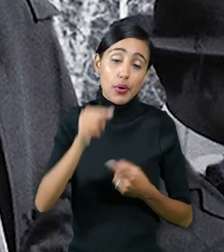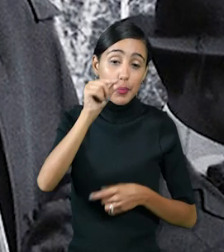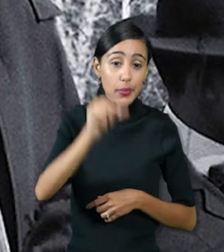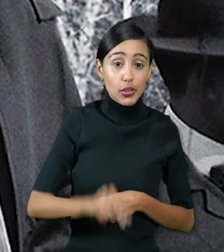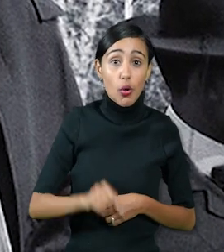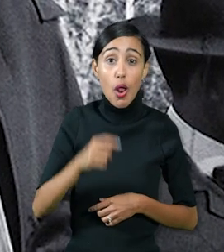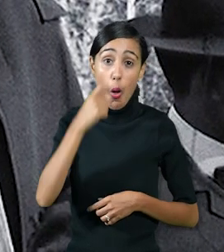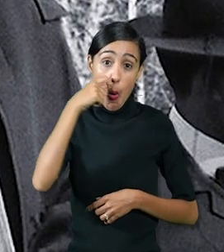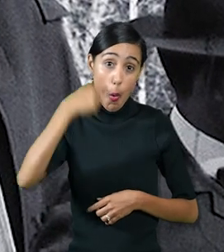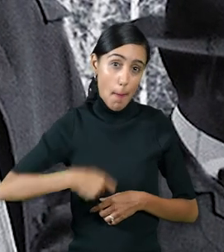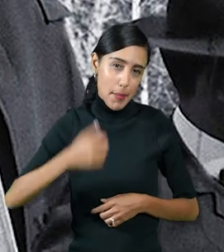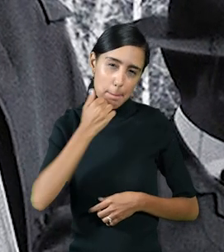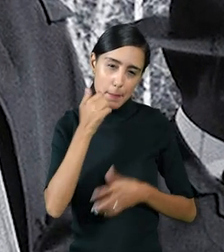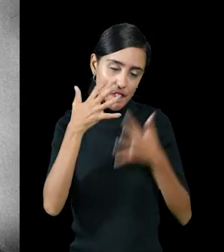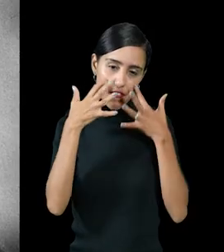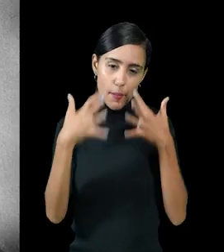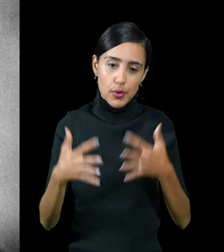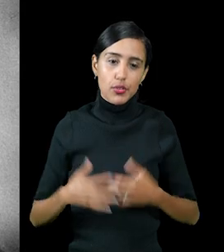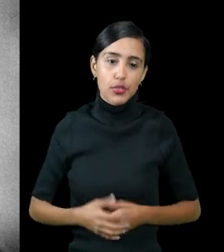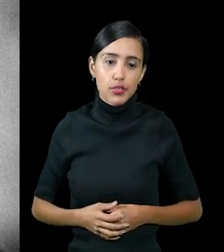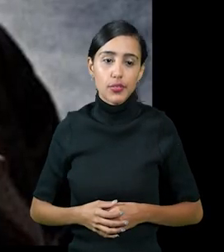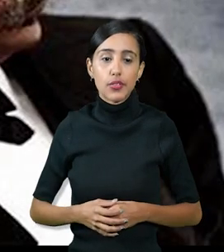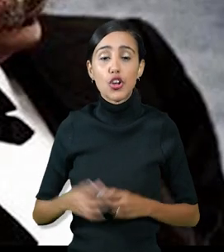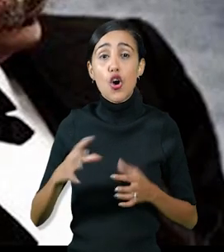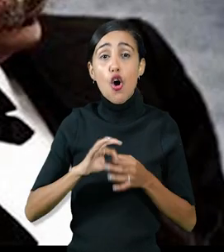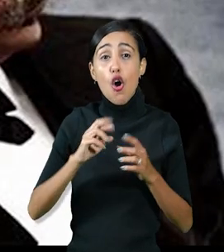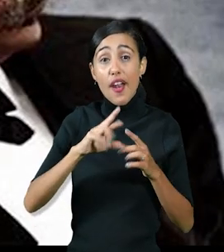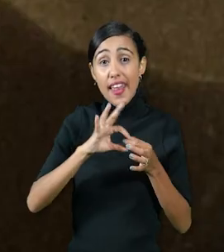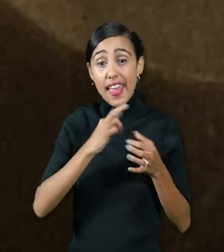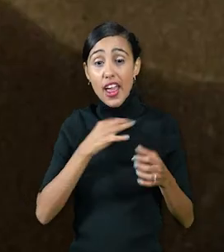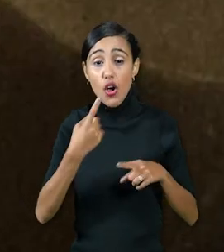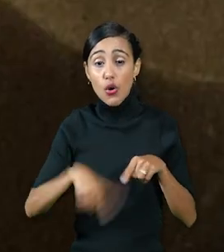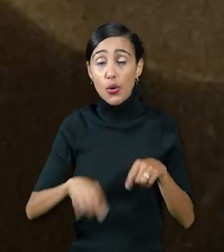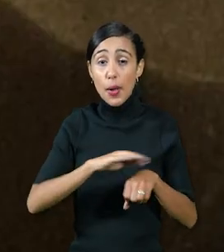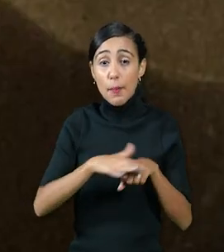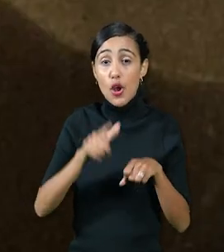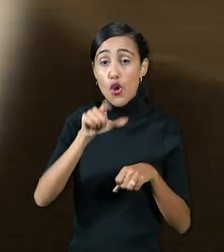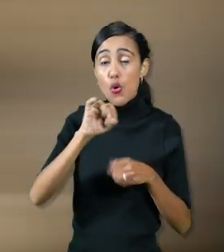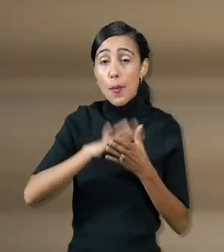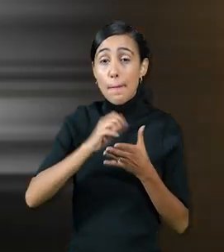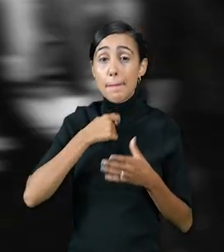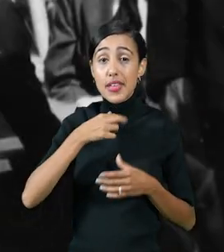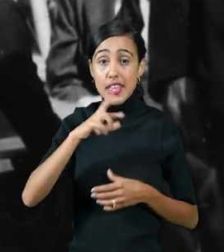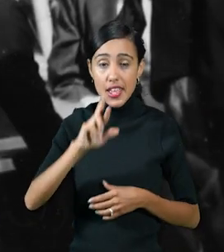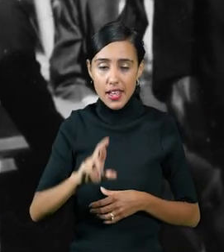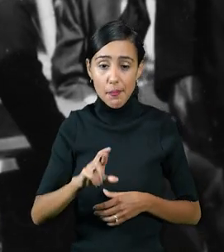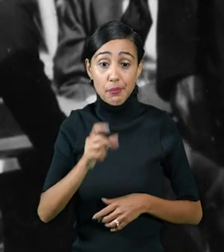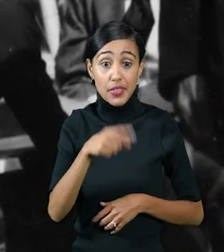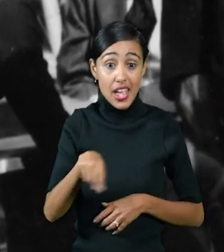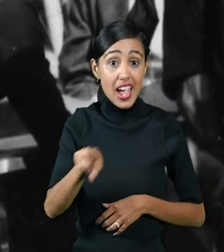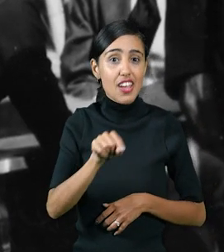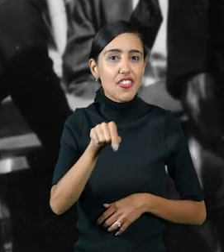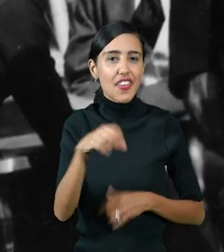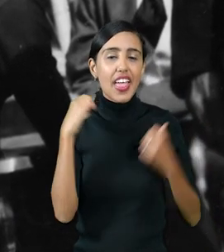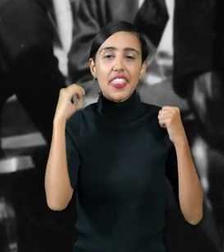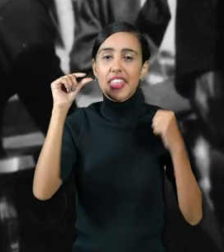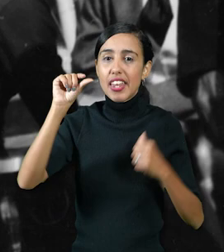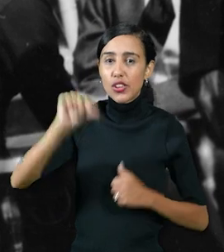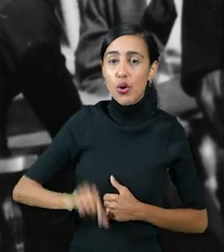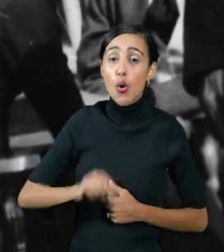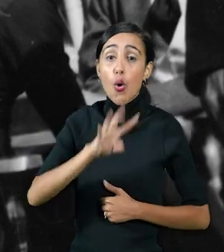contemporáneas masculinas más famosas, como Georges Méliès, los hermanos Lumière o Segundo de Chaumont. A ella se le atribuye la dirección